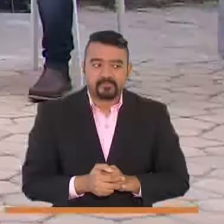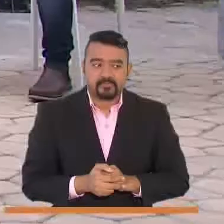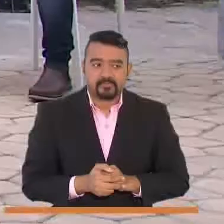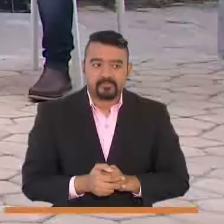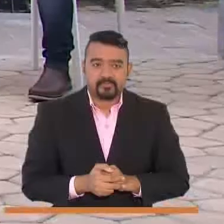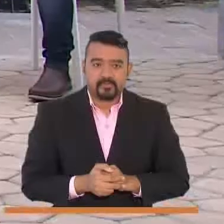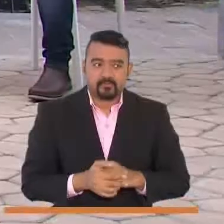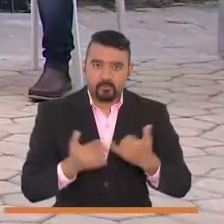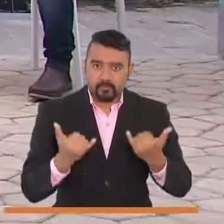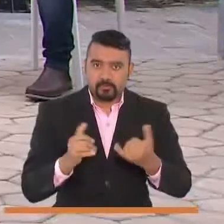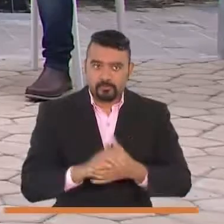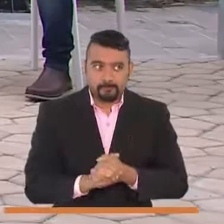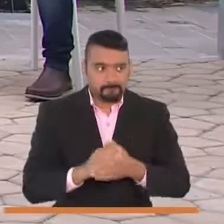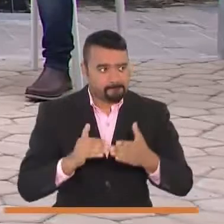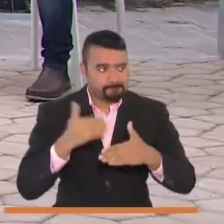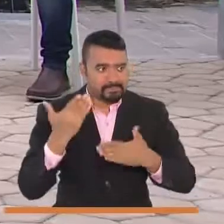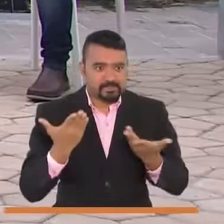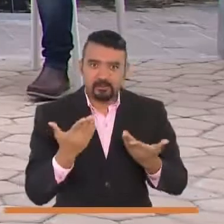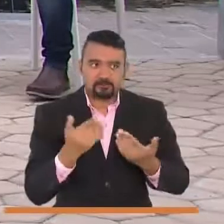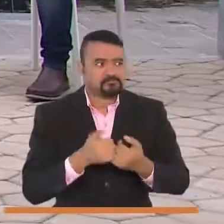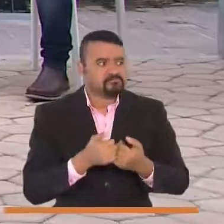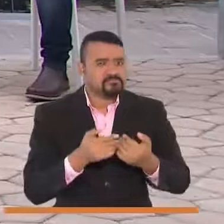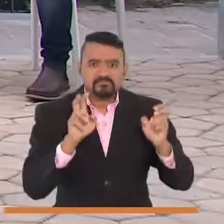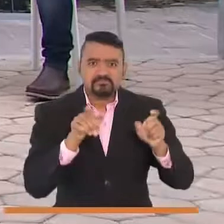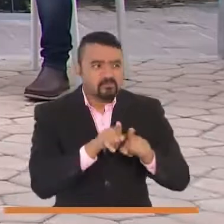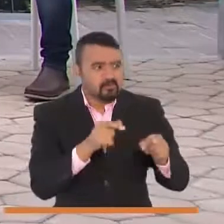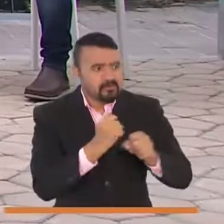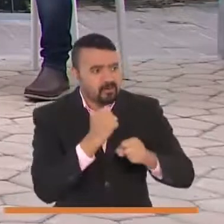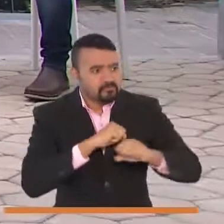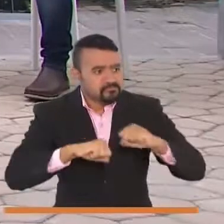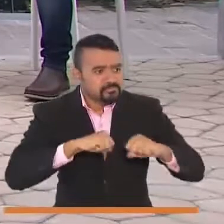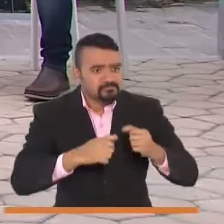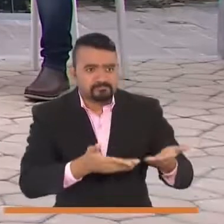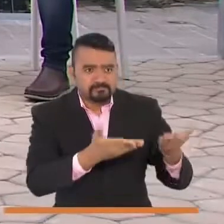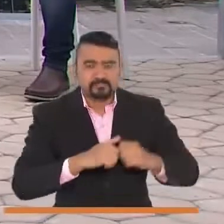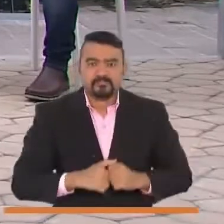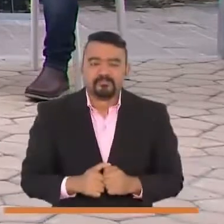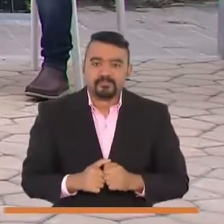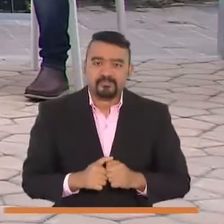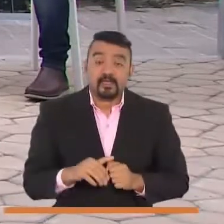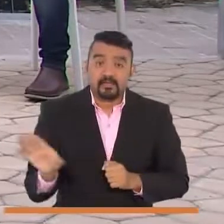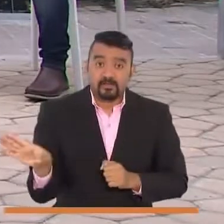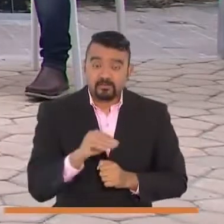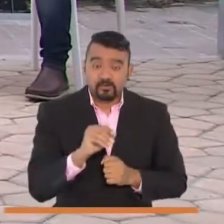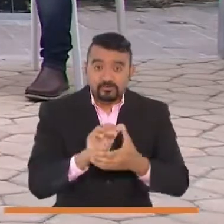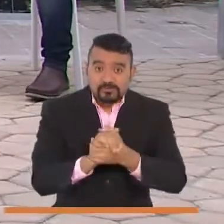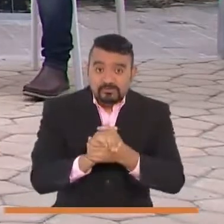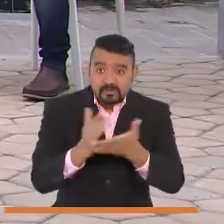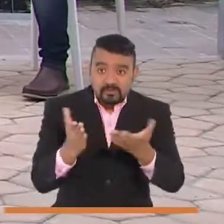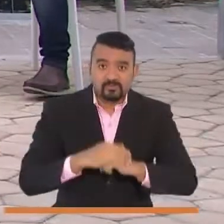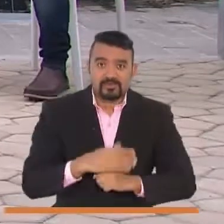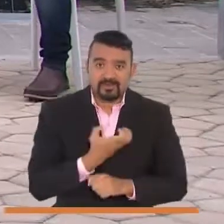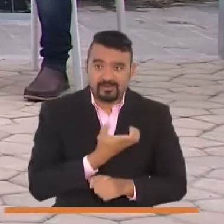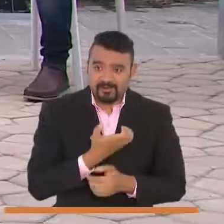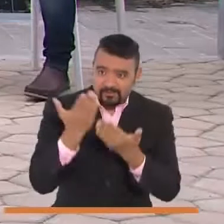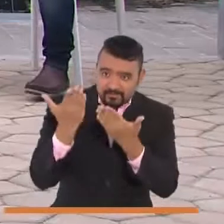Secretario, bienvenido. Está usted en su territorio, el secretario de Obras Públicas, Andrés Aristizábal. Gracias, Luisa. Un saludo muy especial, alcalde, director